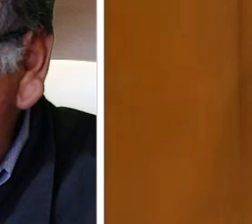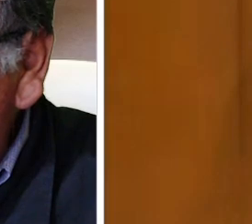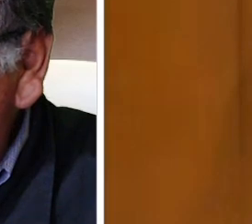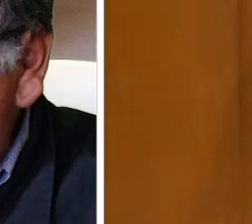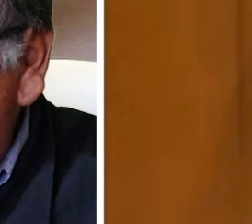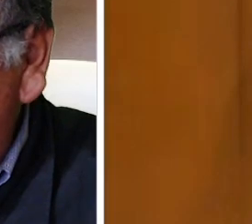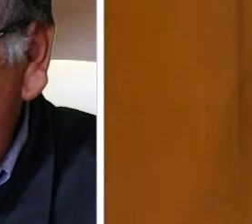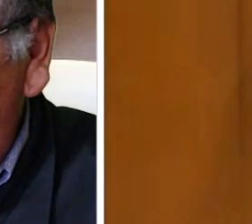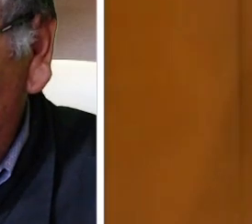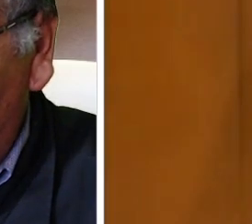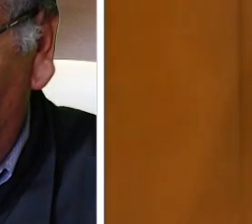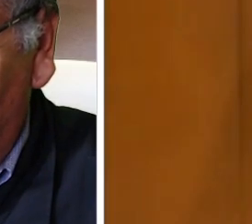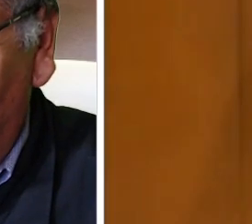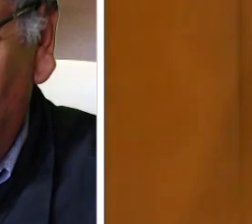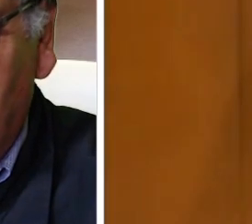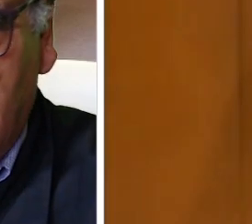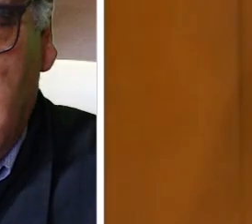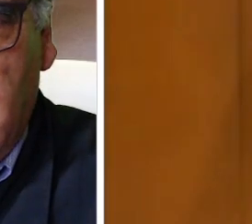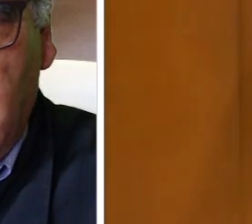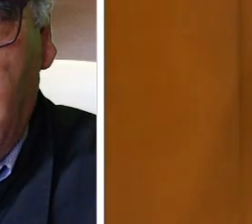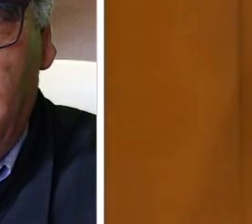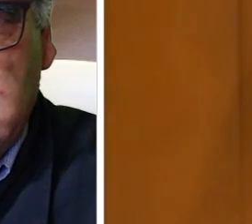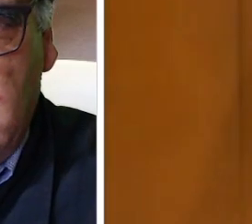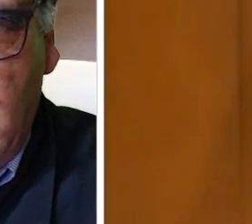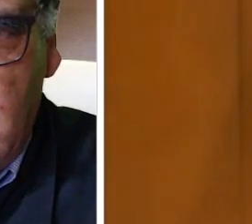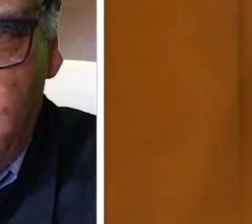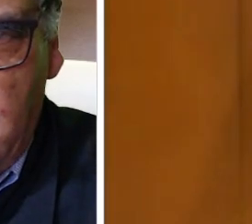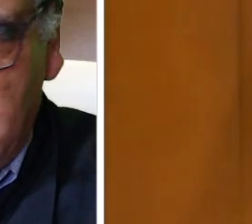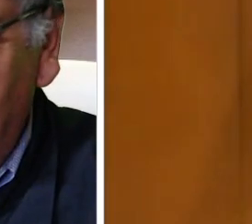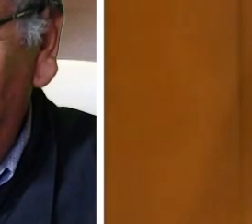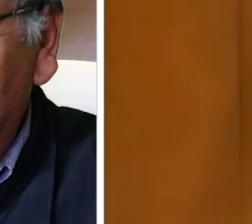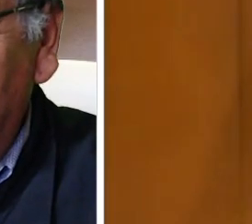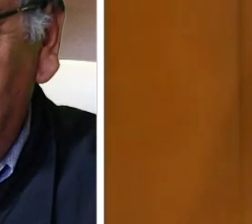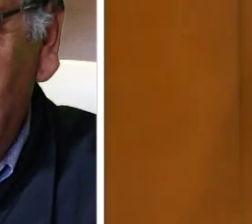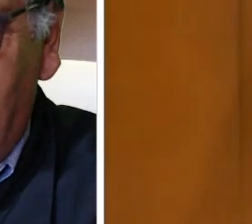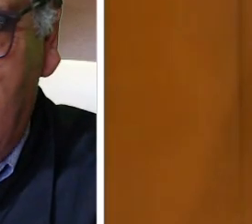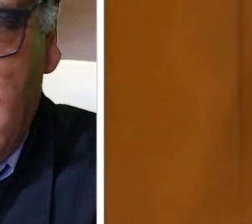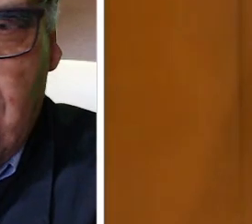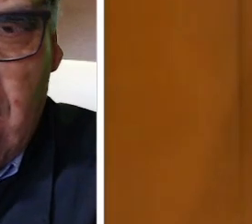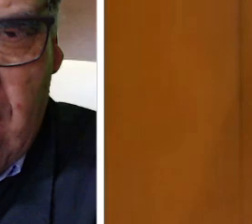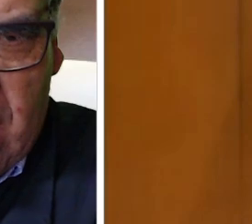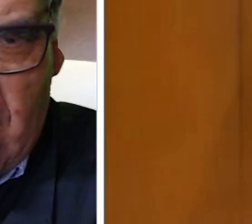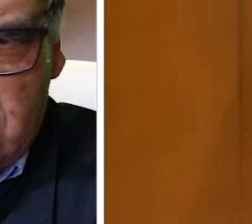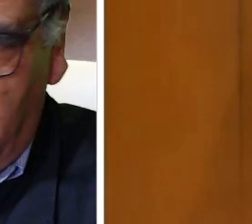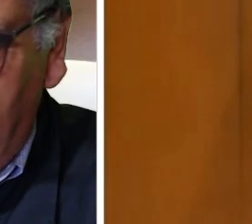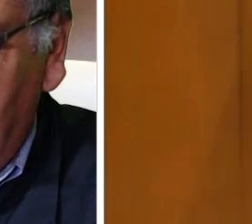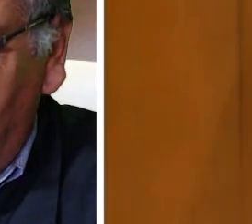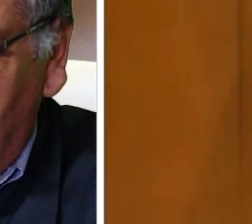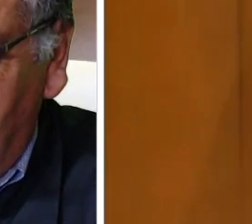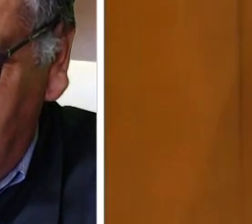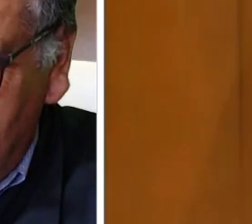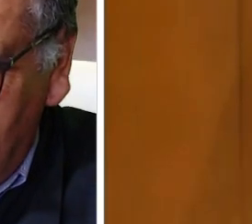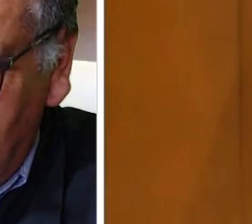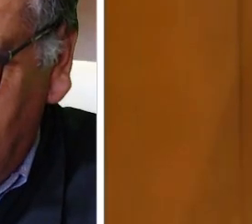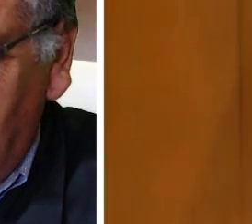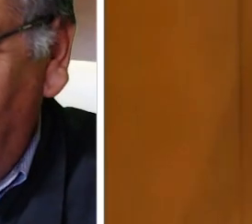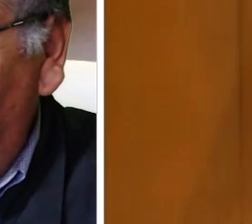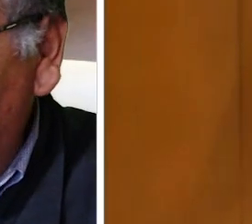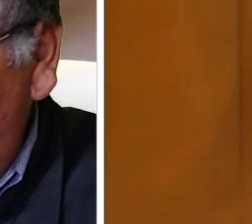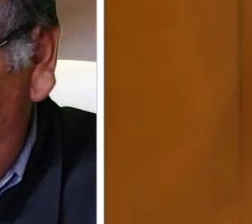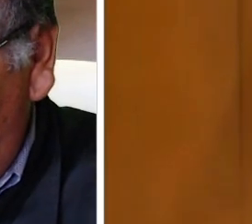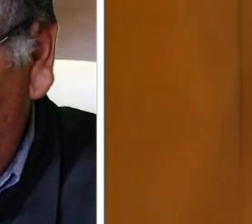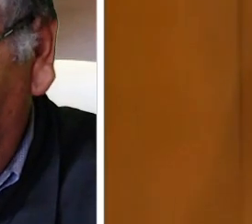Norma Piña por su incapacidad para ser presidenta de la Suprema Corte de Justicia